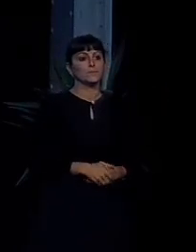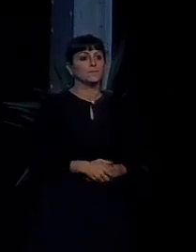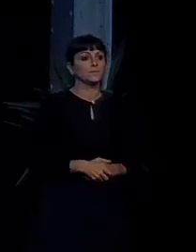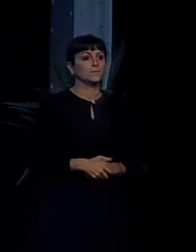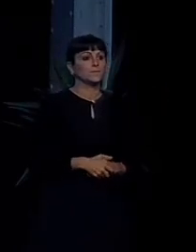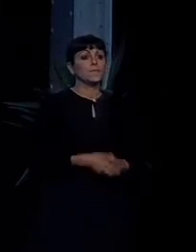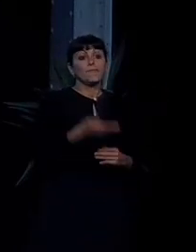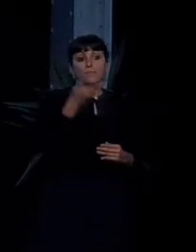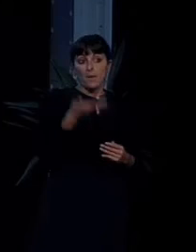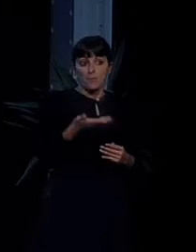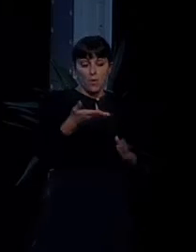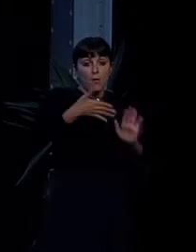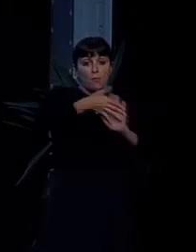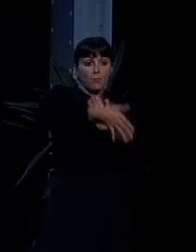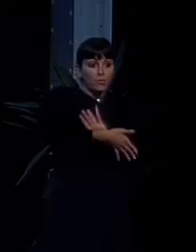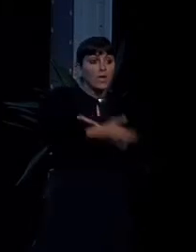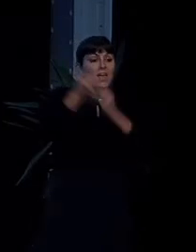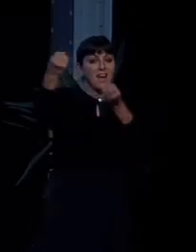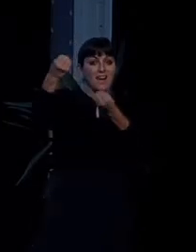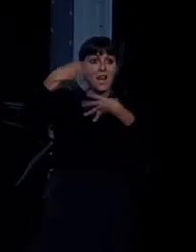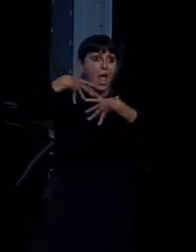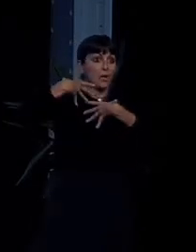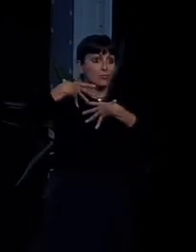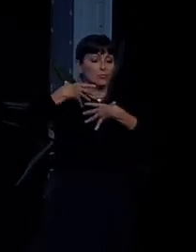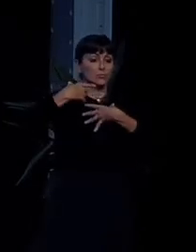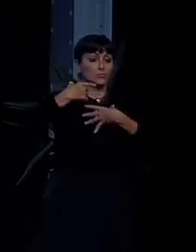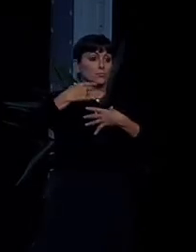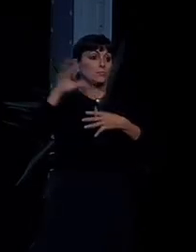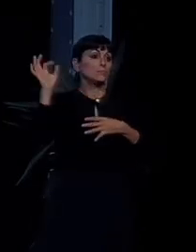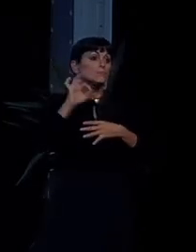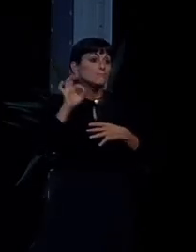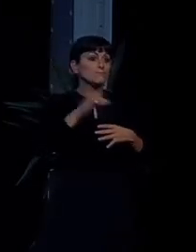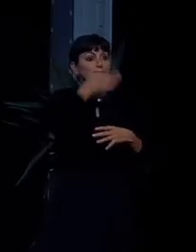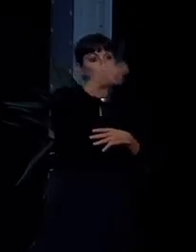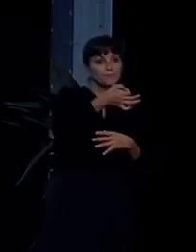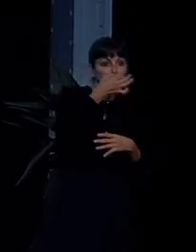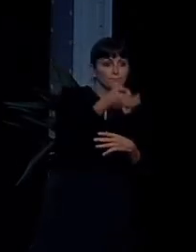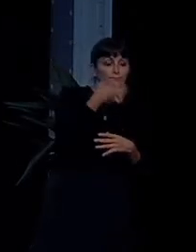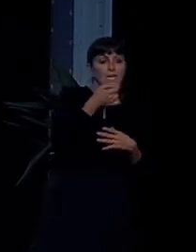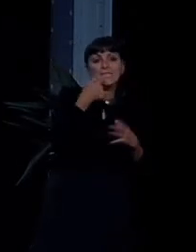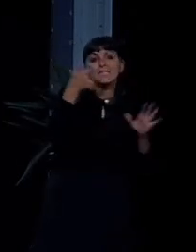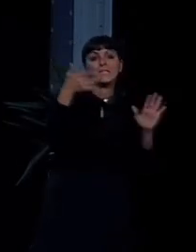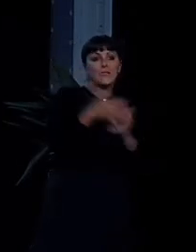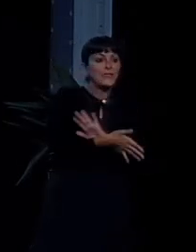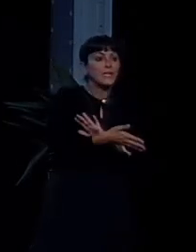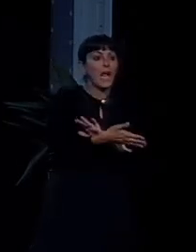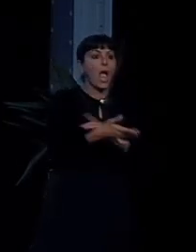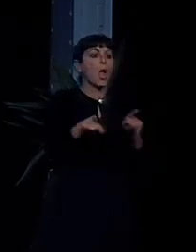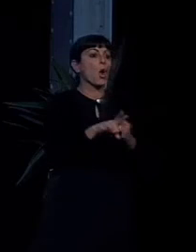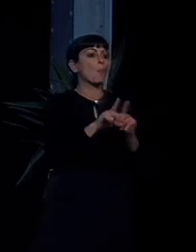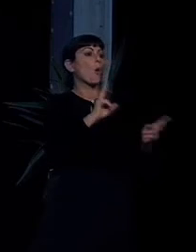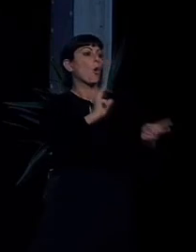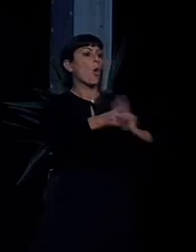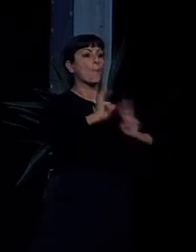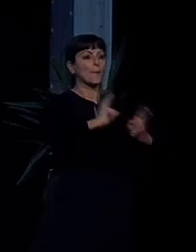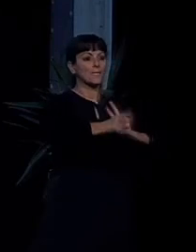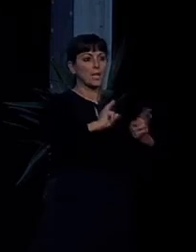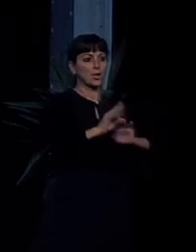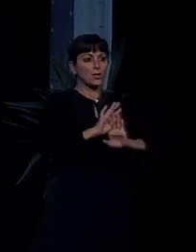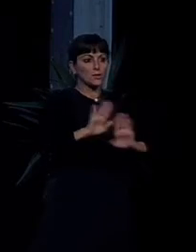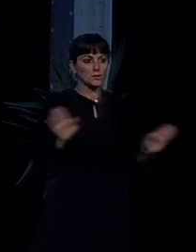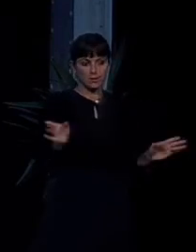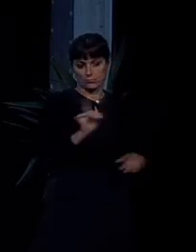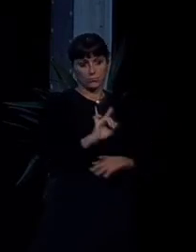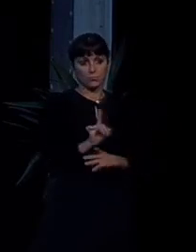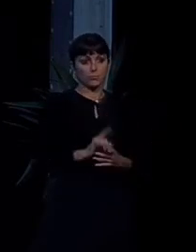relatos no son meras, las representaciones, los discursos no son meras conversaciones, ¿no? Con las que